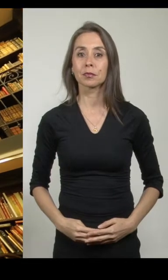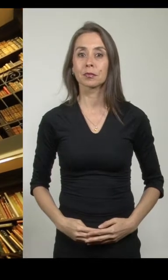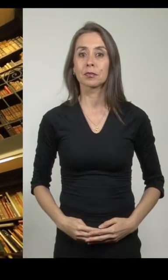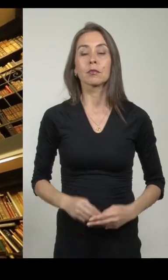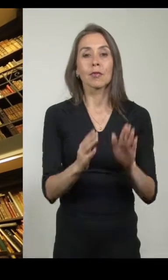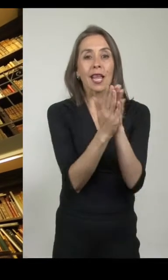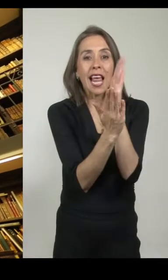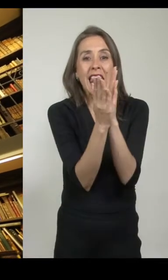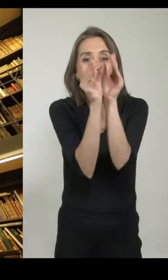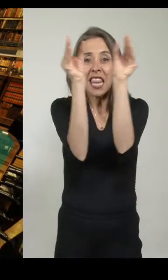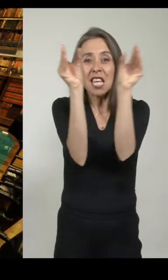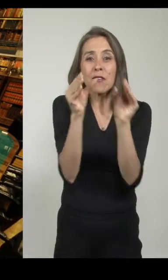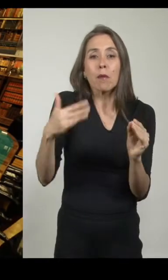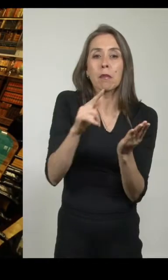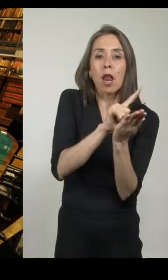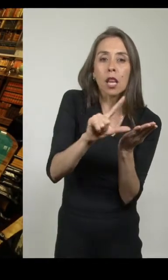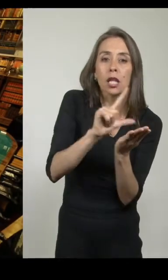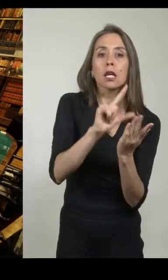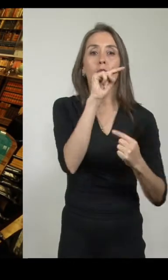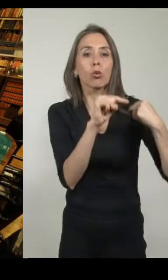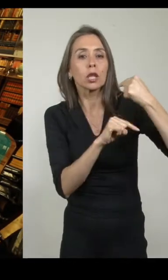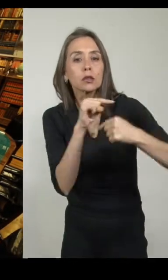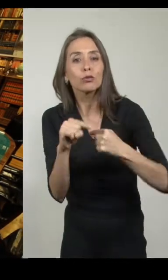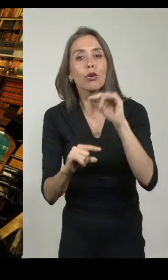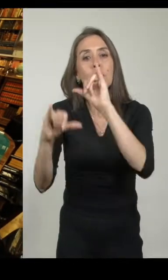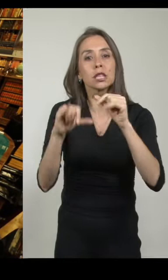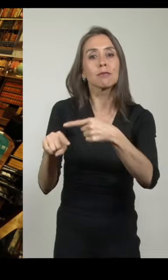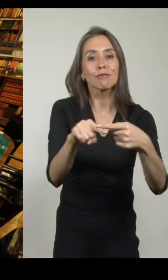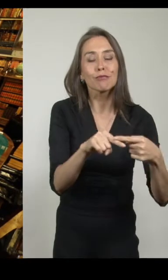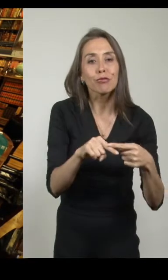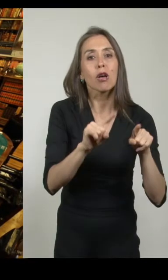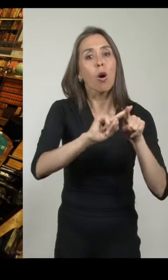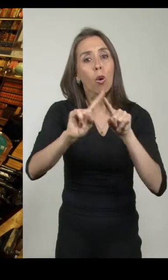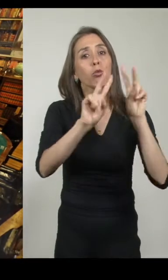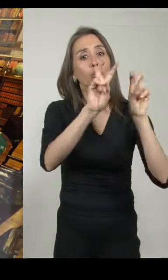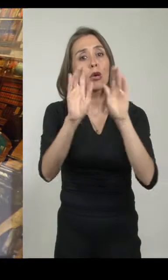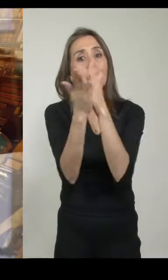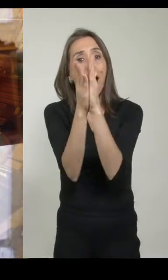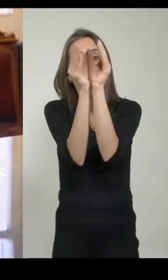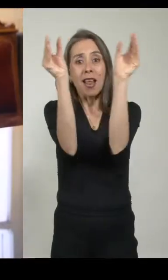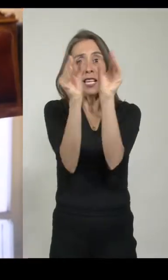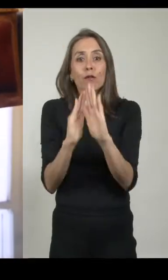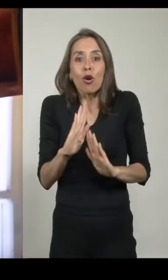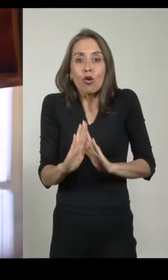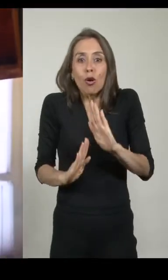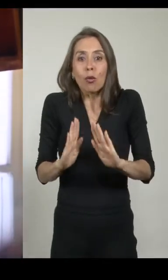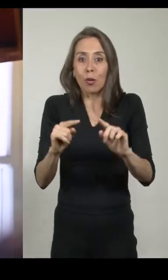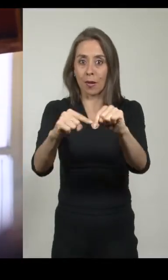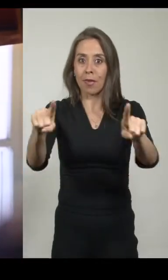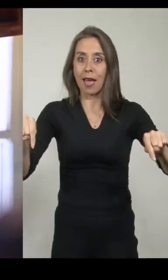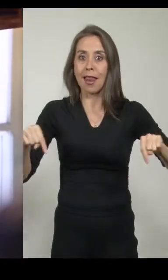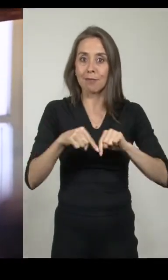Las obras más relevantes de la literatura, la historia, las ciencias sociales y de otras materias son custodiadas en esta